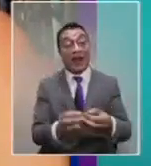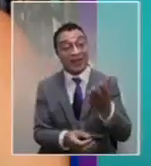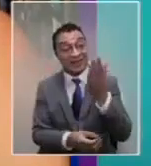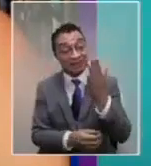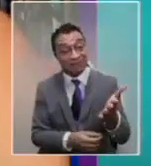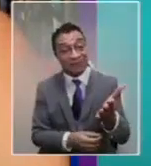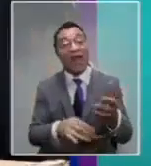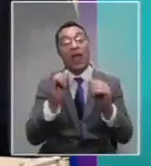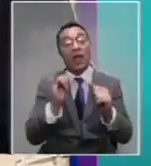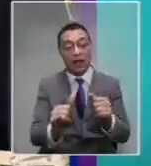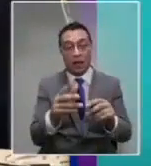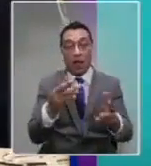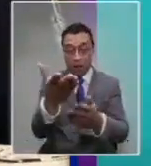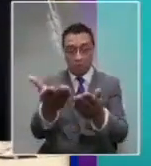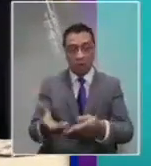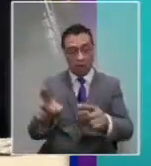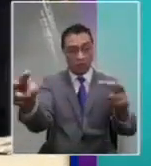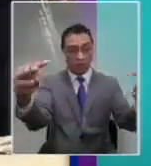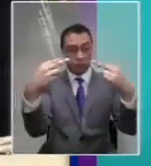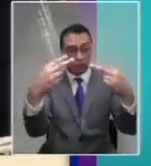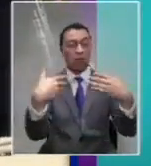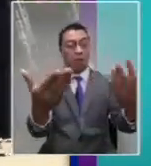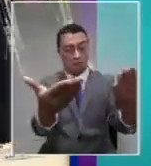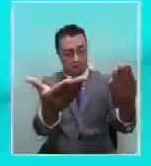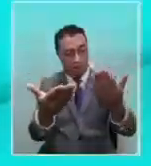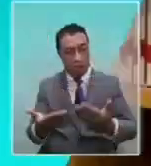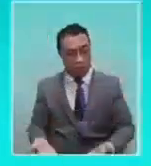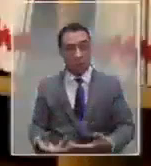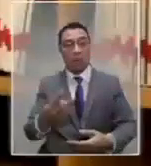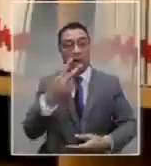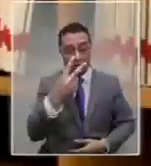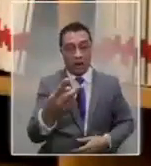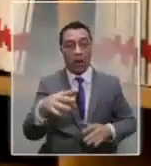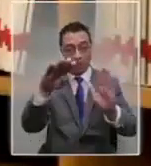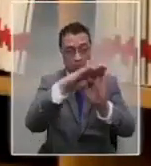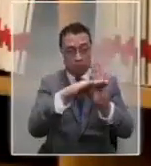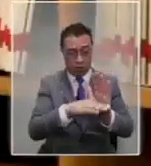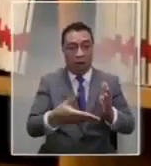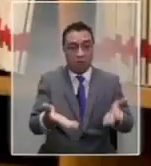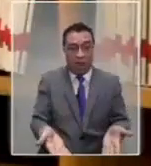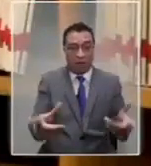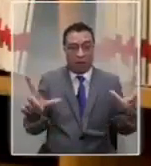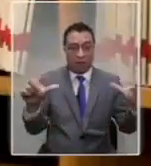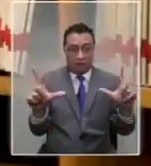y invitar a la audiencia, invitar a los auditores a ver este programa,